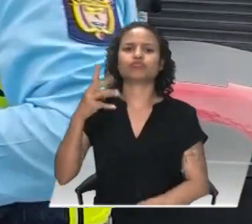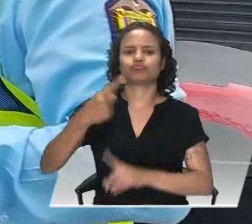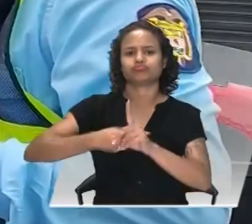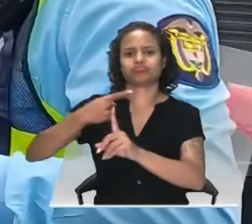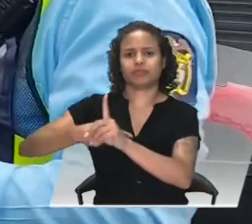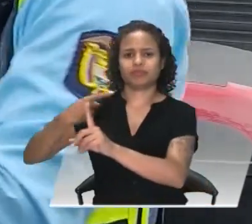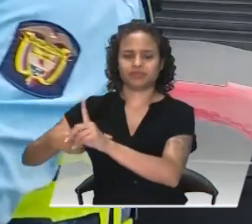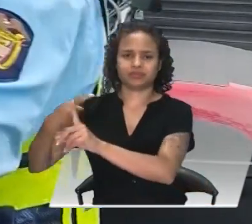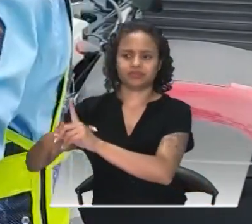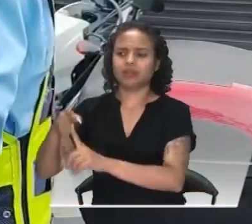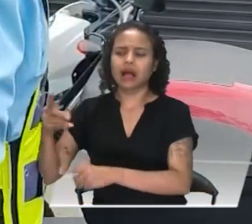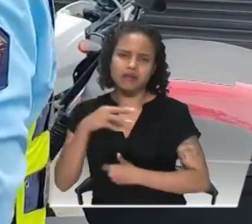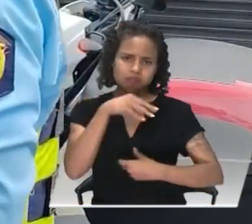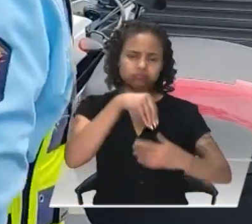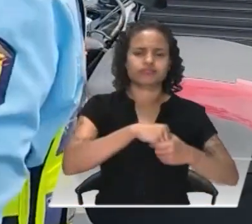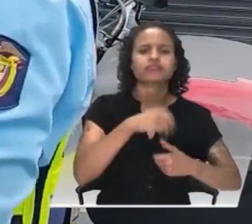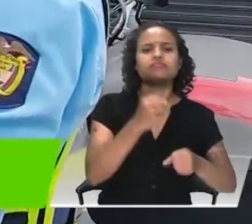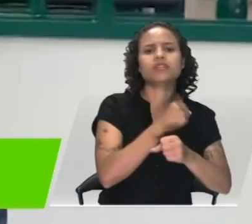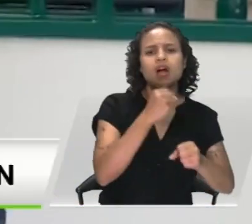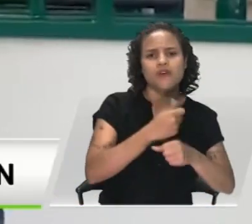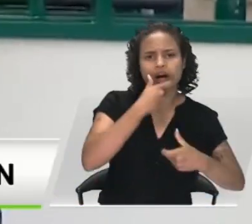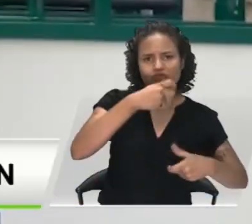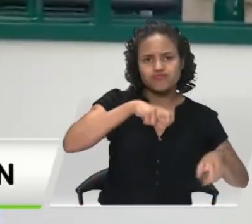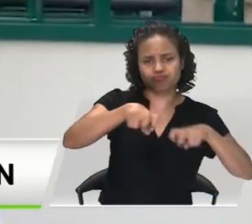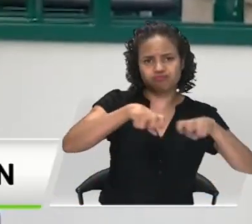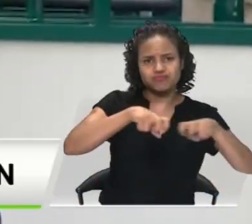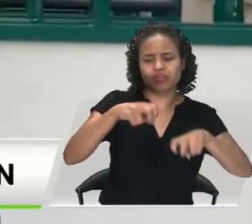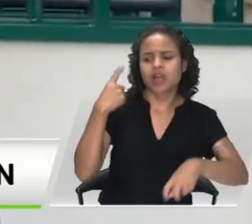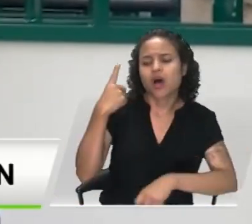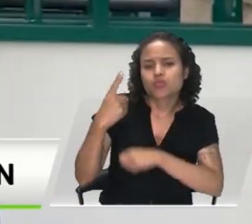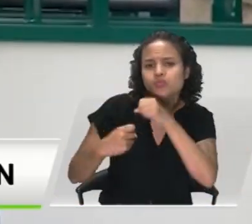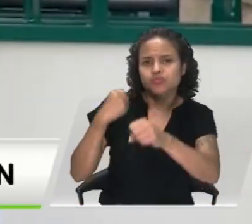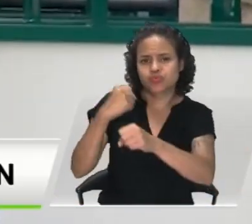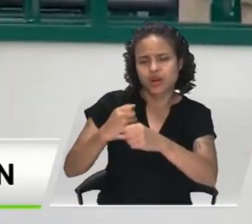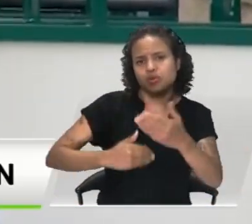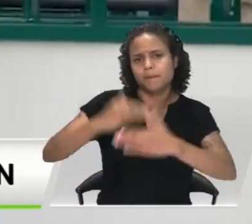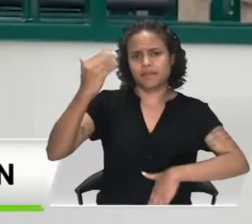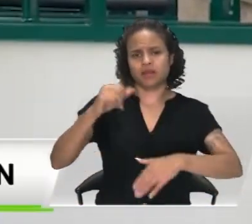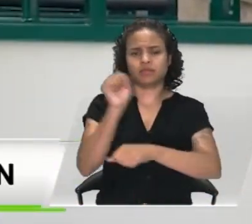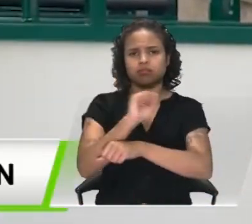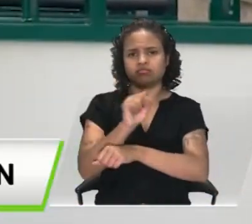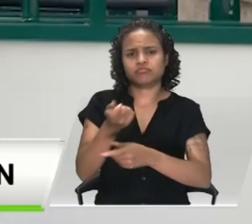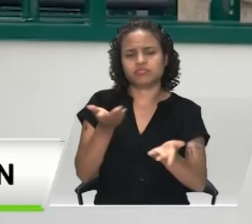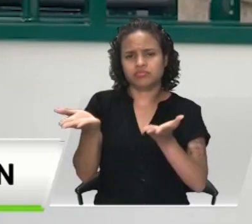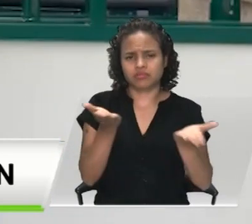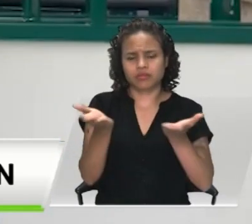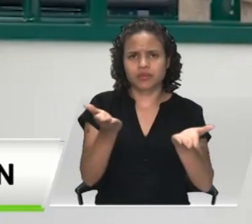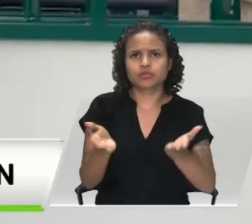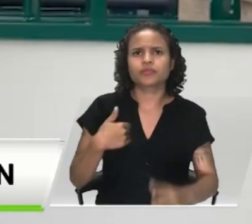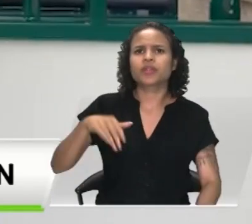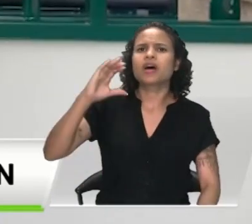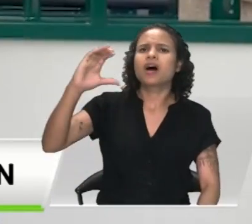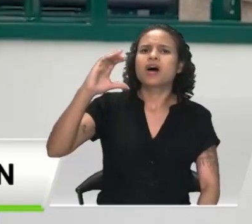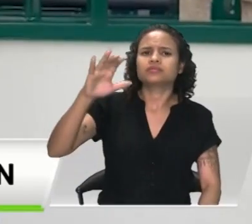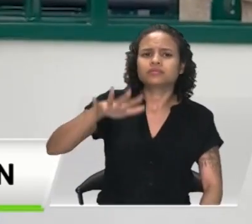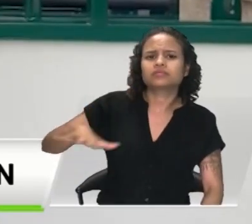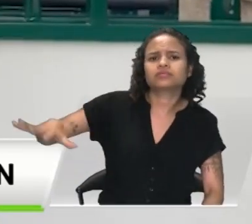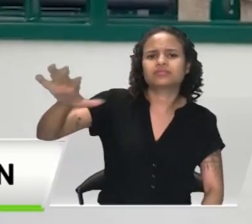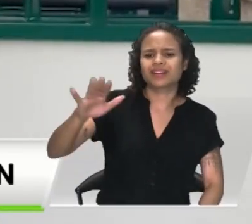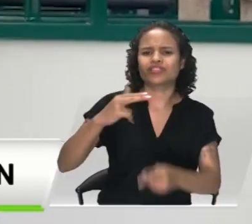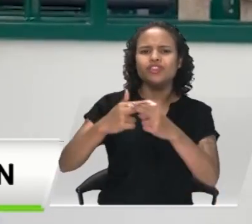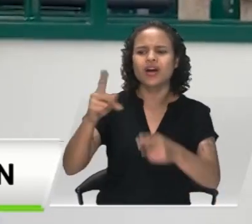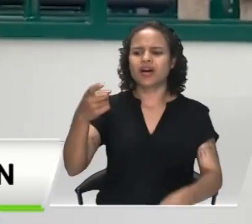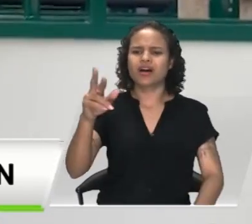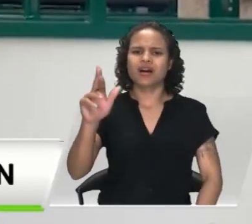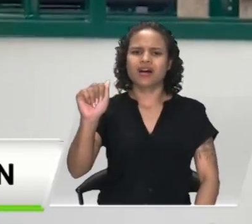hacía parte del móvil operativo desde hace un año. Aproximadamente a las 10 de la noche en la comuna 5 Castilla, más exactamente del sector de Gratamira, se